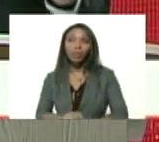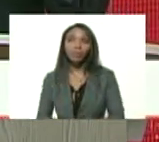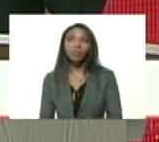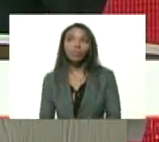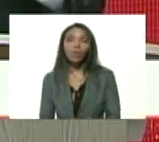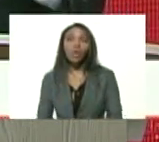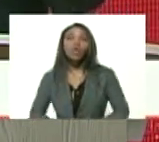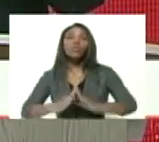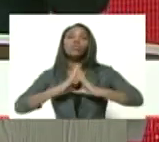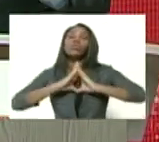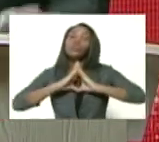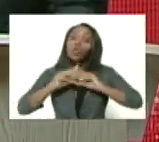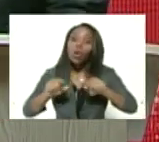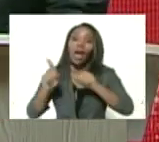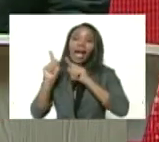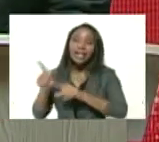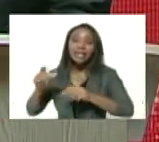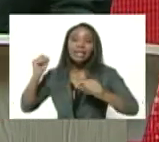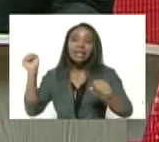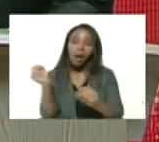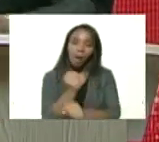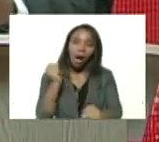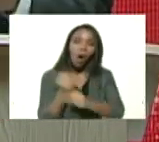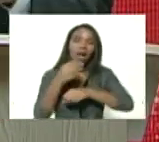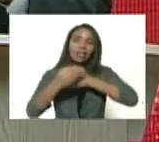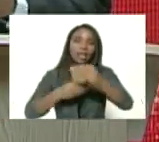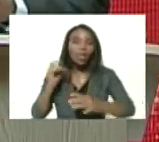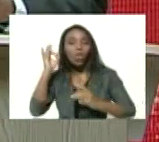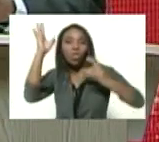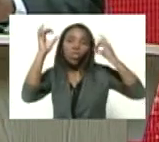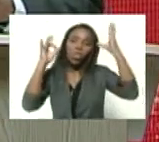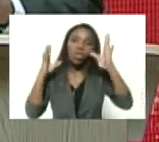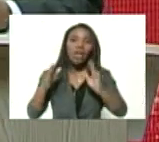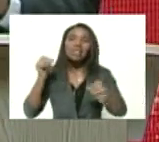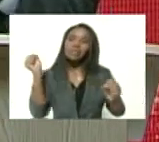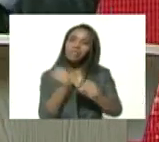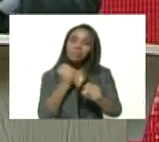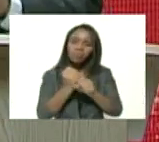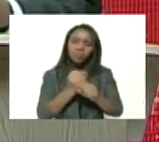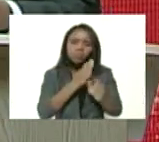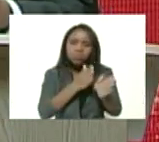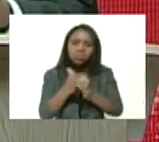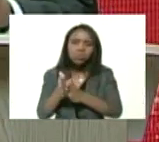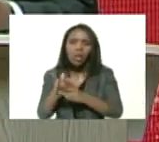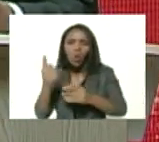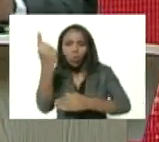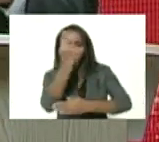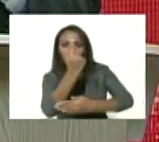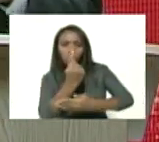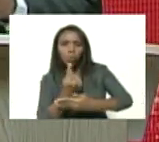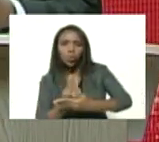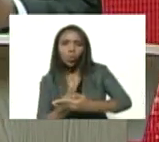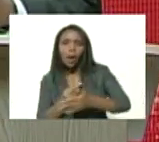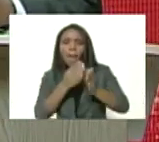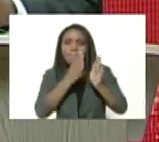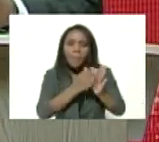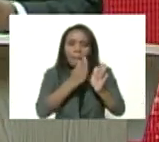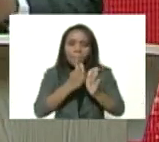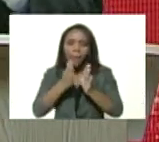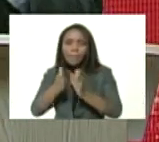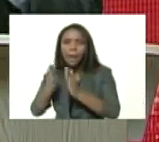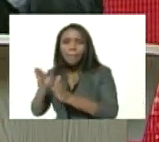que toda esta operación fue una operación diseñada,